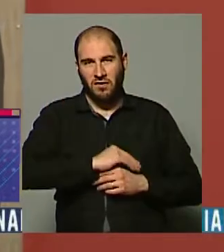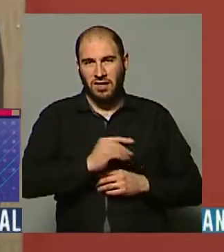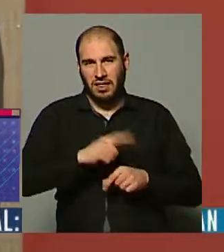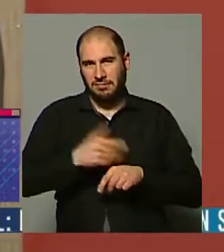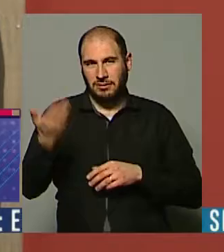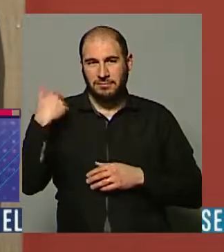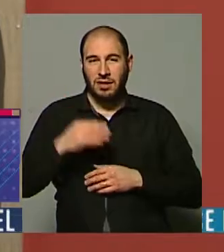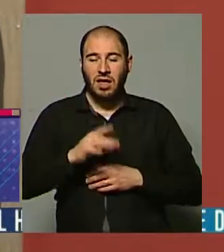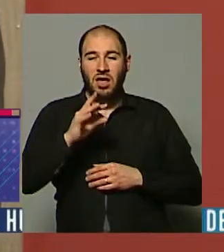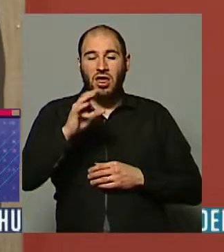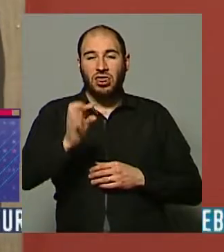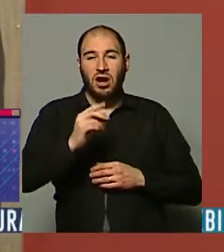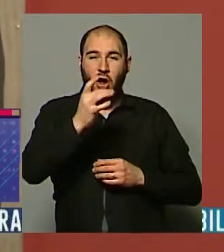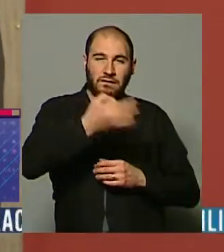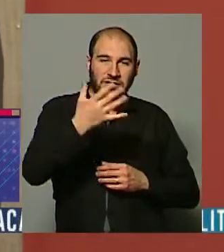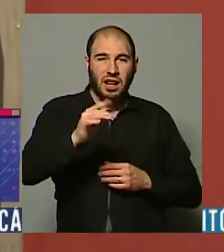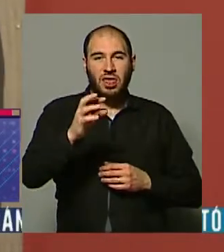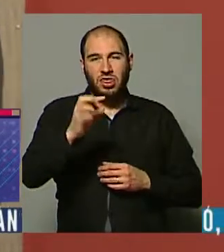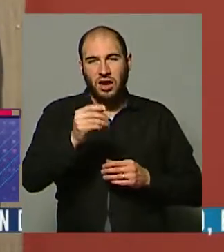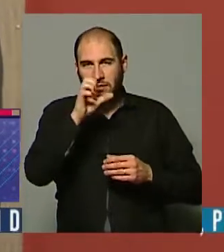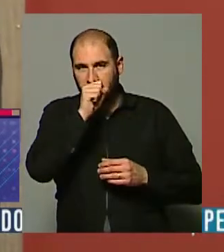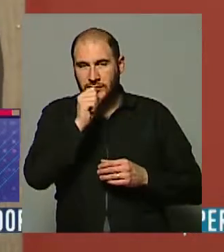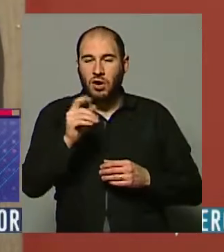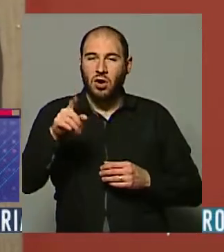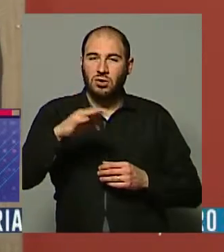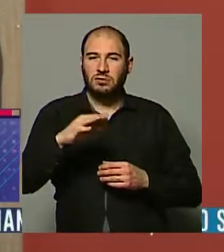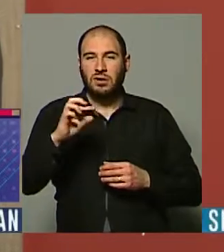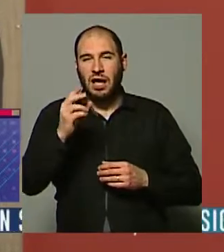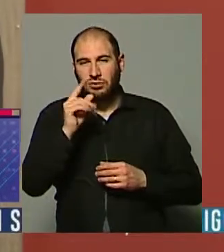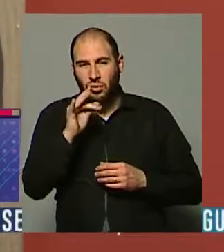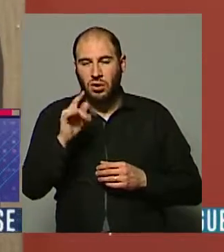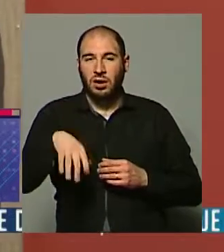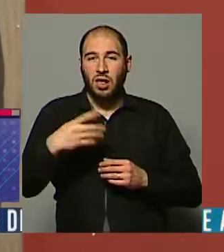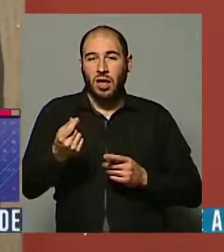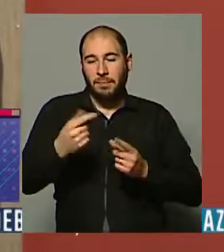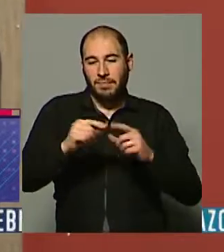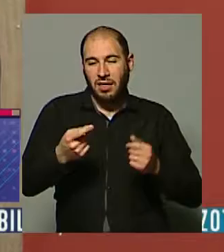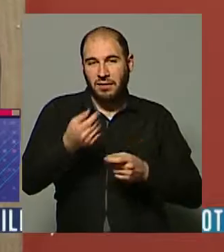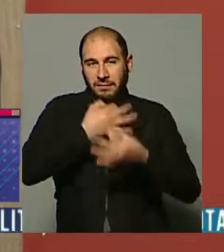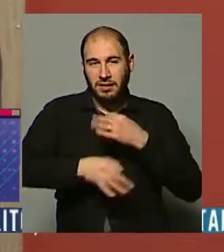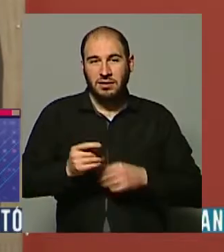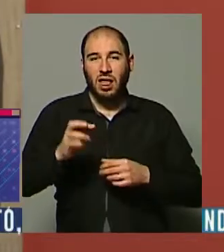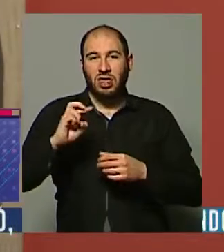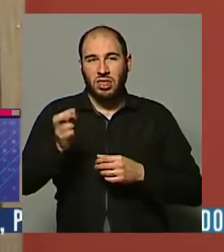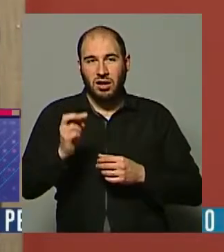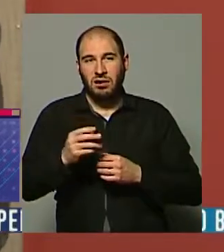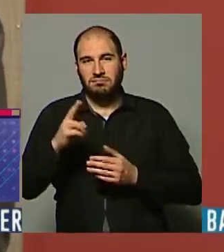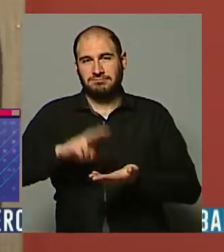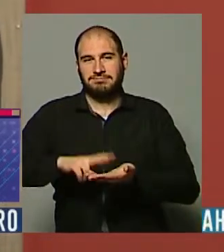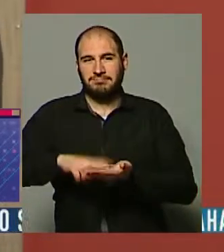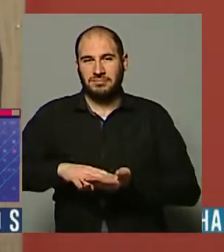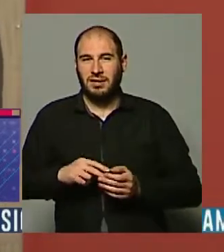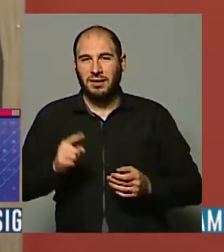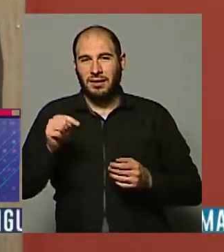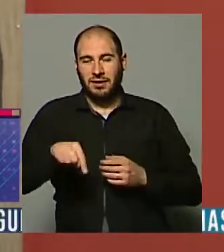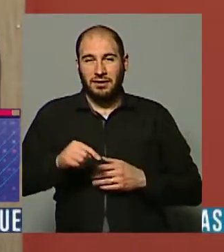un tiempo, el dólar oficial, dólar marginal o dólar blue, el dólar contado con liquidación y el dólar puré. Son los